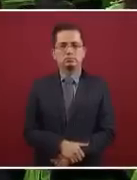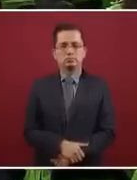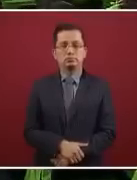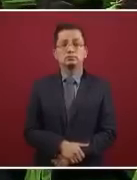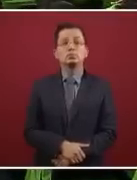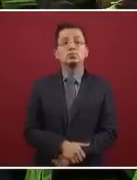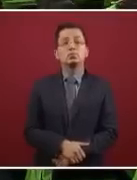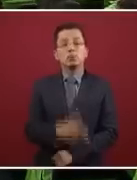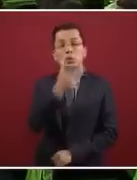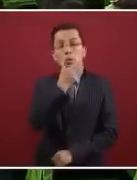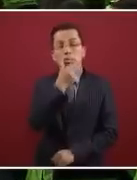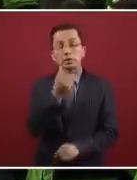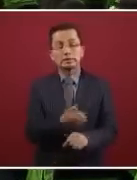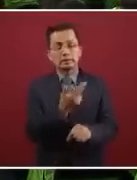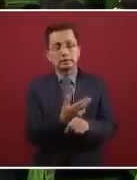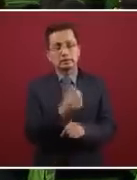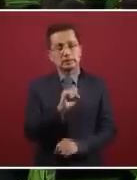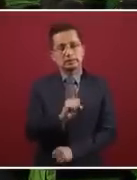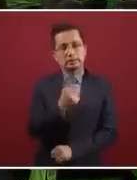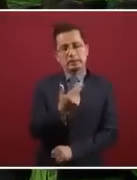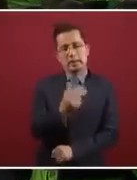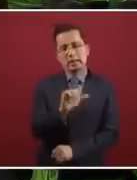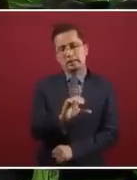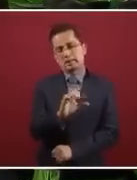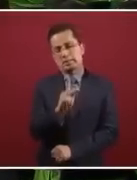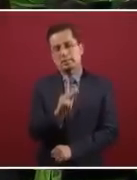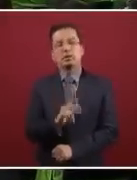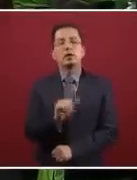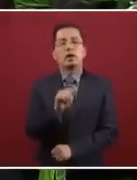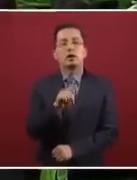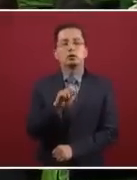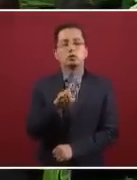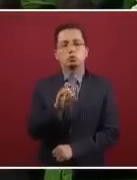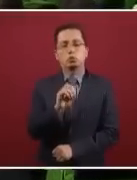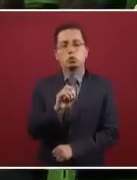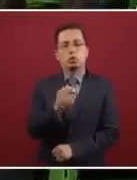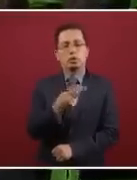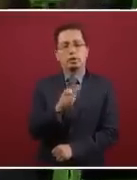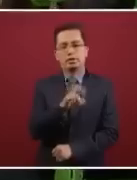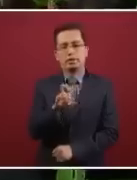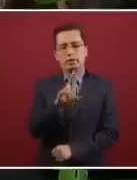El secretario de Hacienda y Crédito Público, Arturo Herrera Gutiérrez.